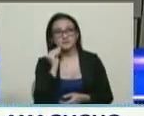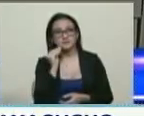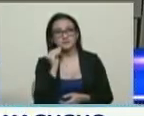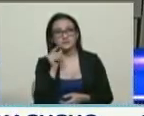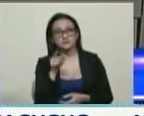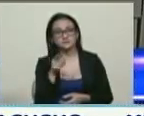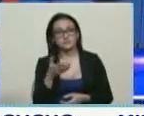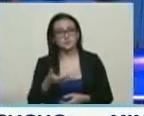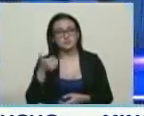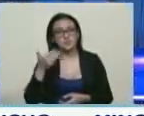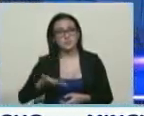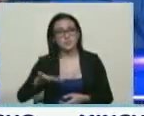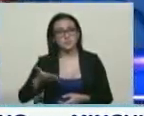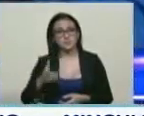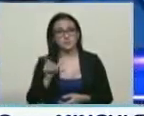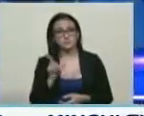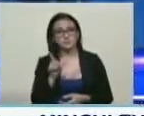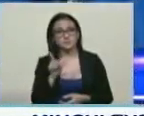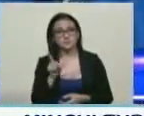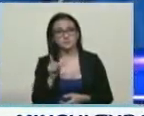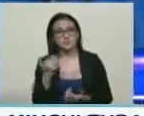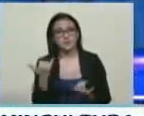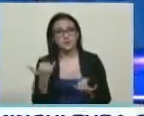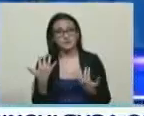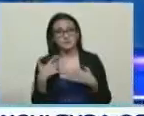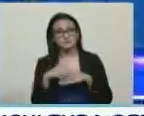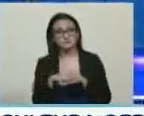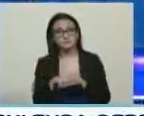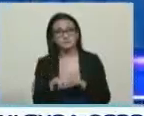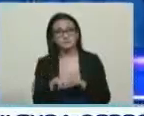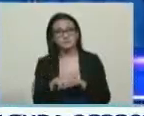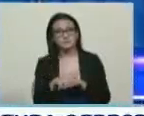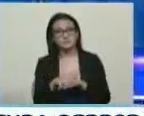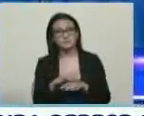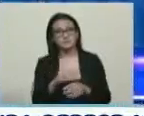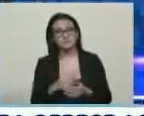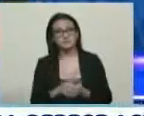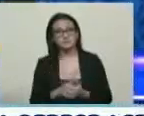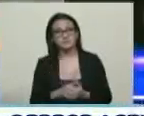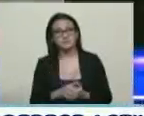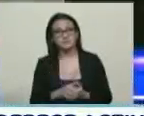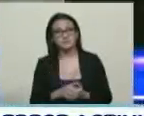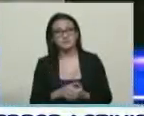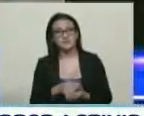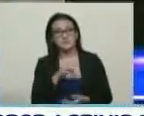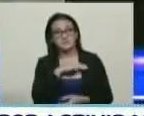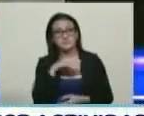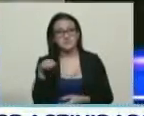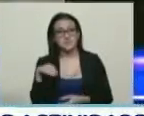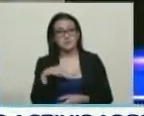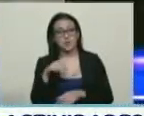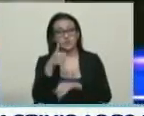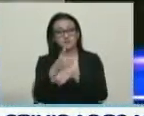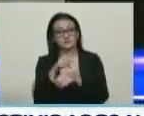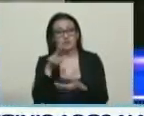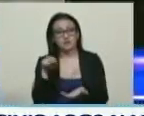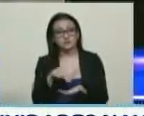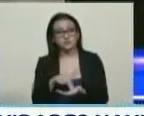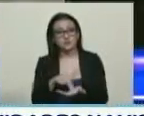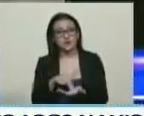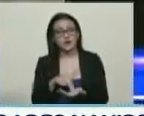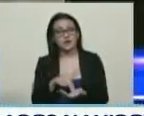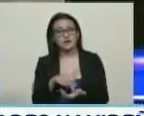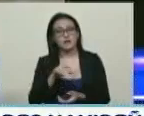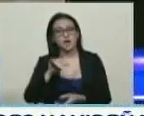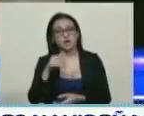clave del PSUD. Y aquí estamos integrados entre este comando de campaña, pues miembros de la Dirección Nacional de la